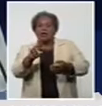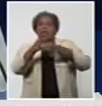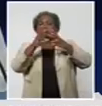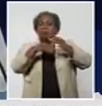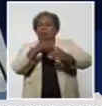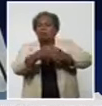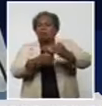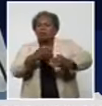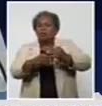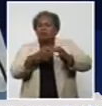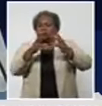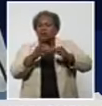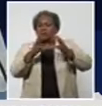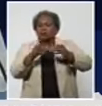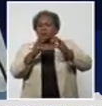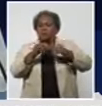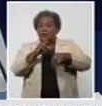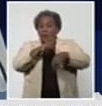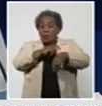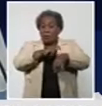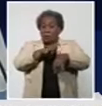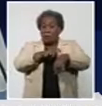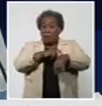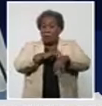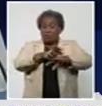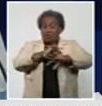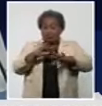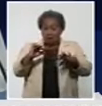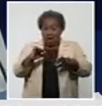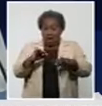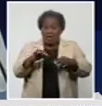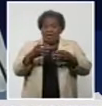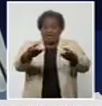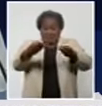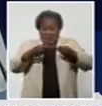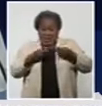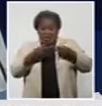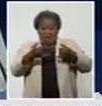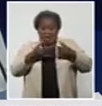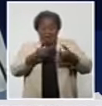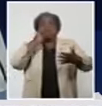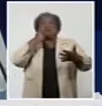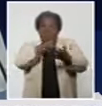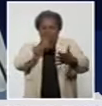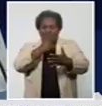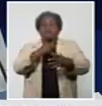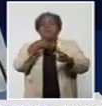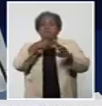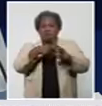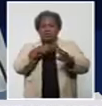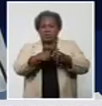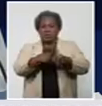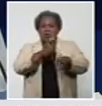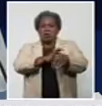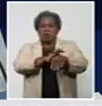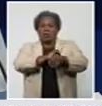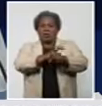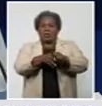el momento que se confirma como que es un paciente con COVID-19,